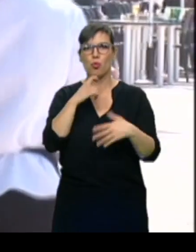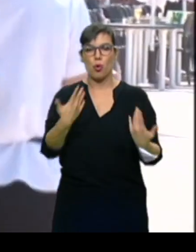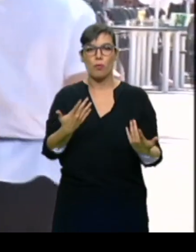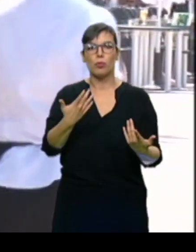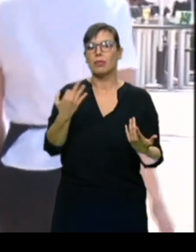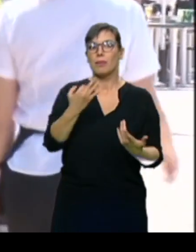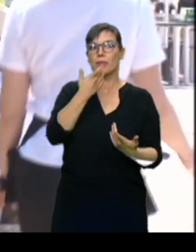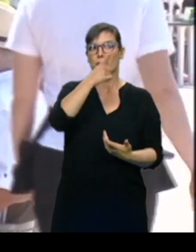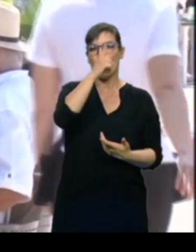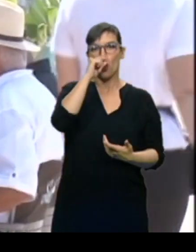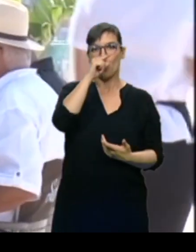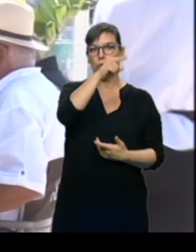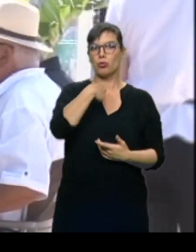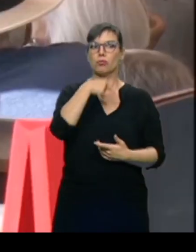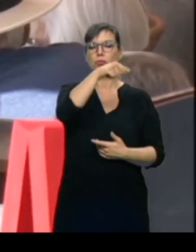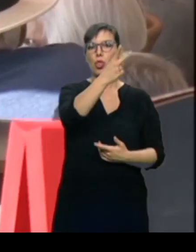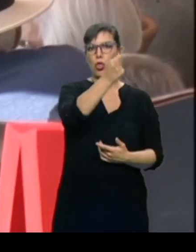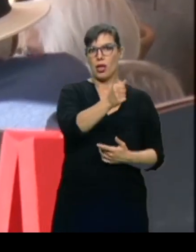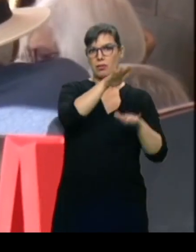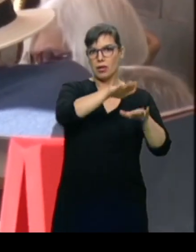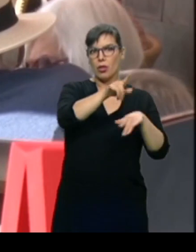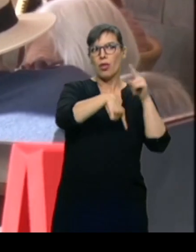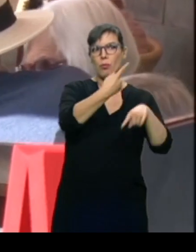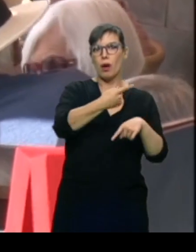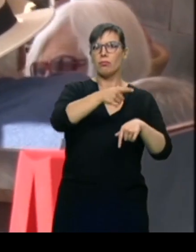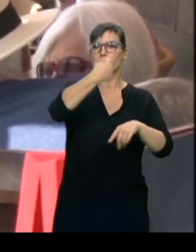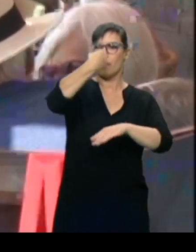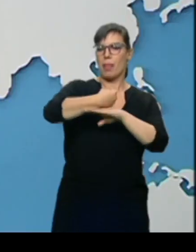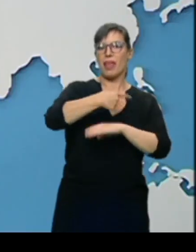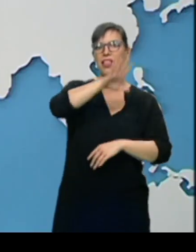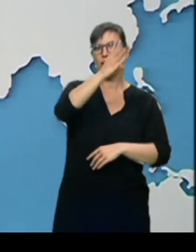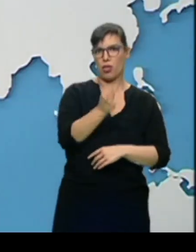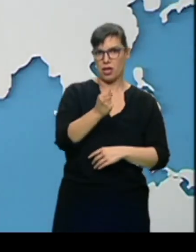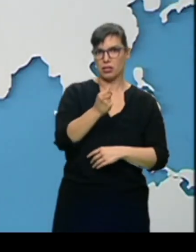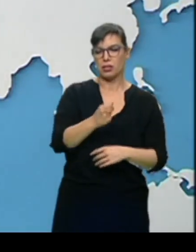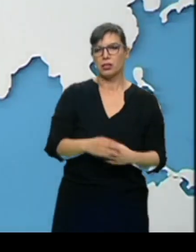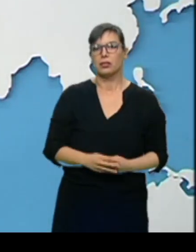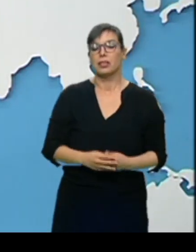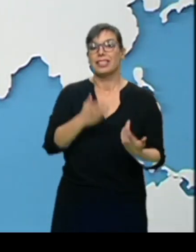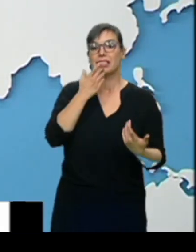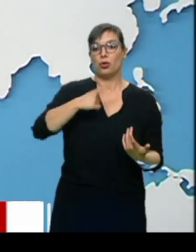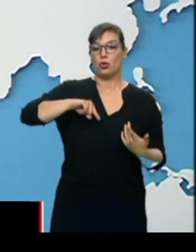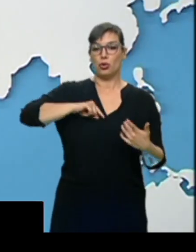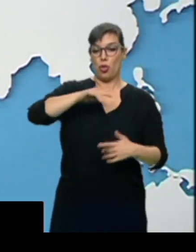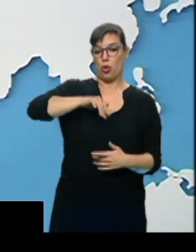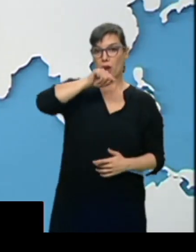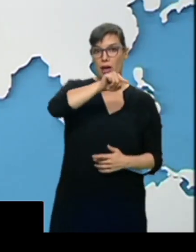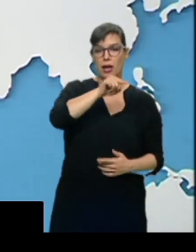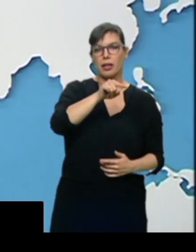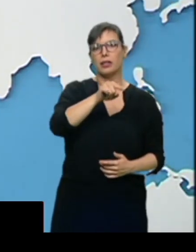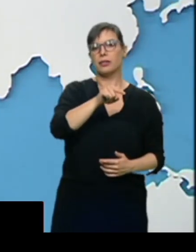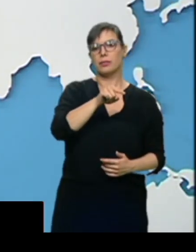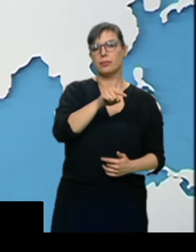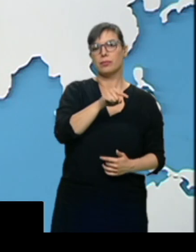la Mariña Lucense nos ha pillado allí un par de días y tenemos que quedarnos los 5 del confinamiento? Si estamos en un lugar en el cual es completamente